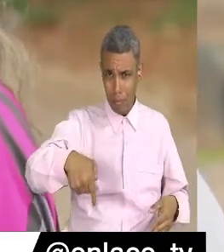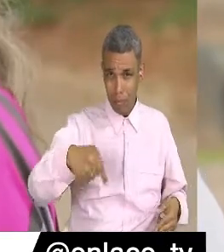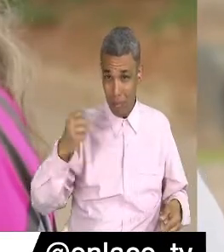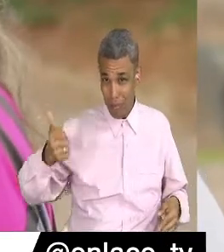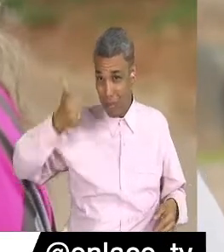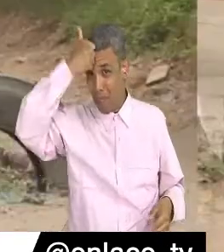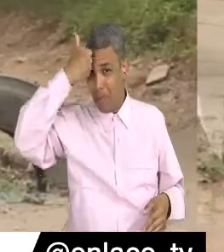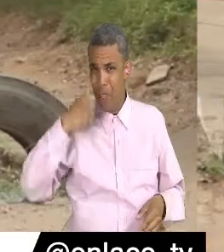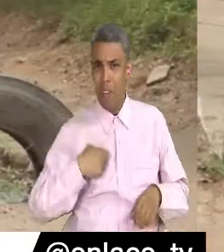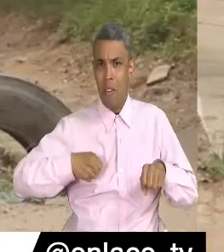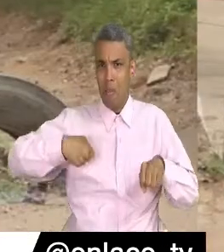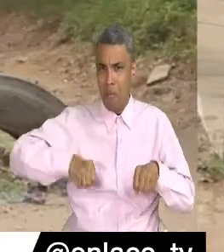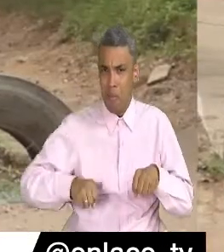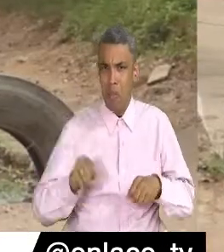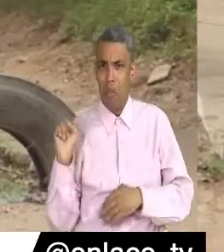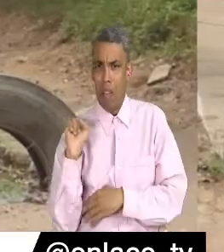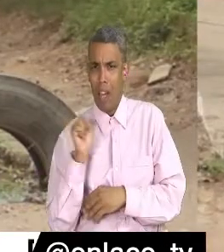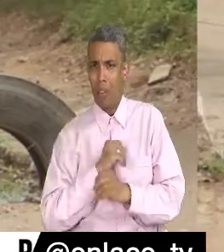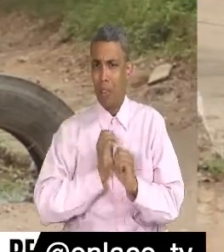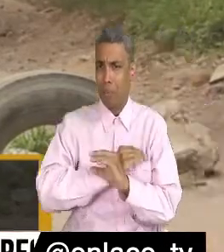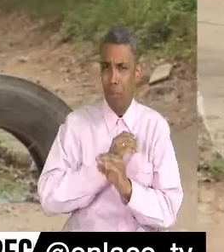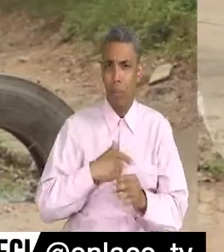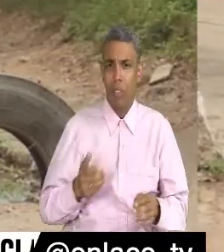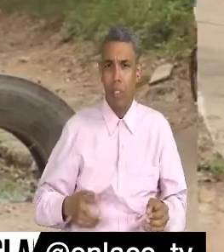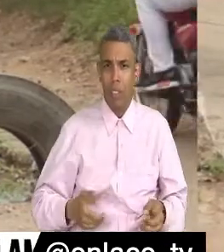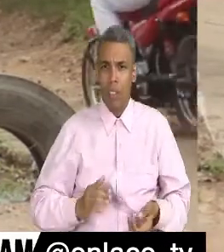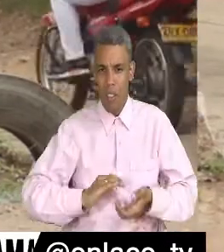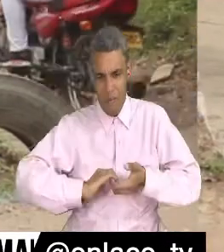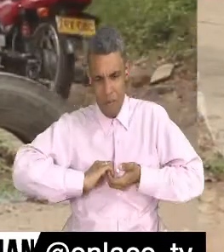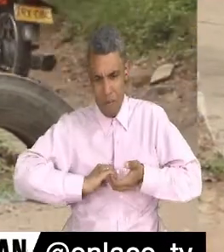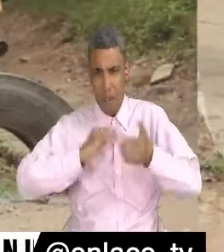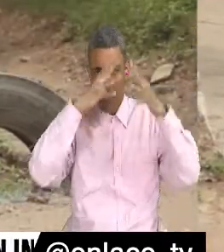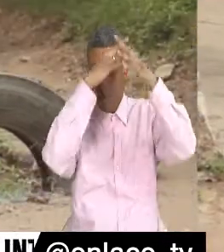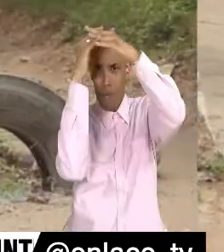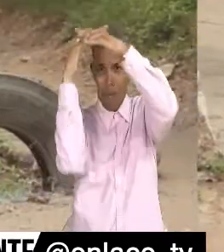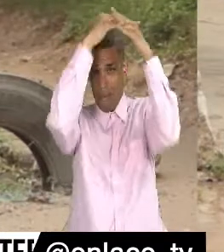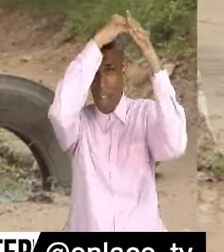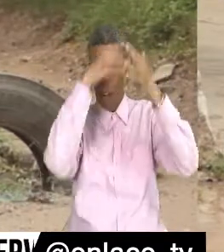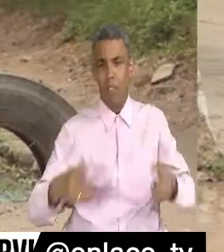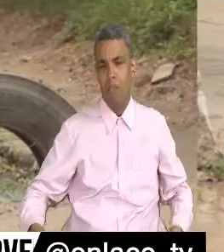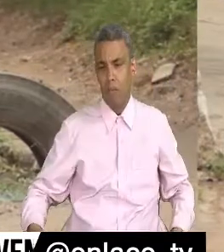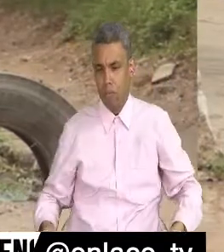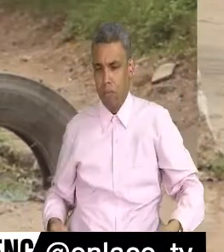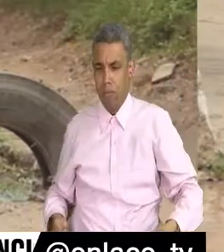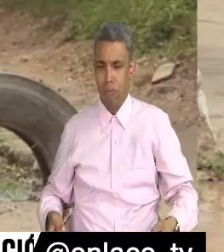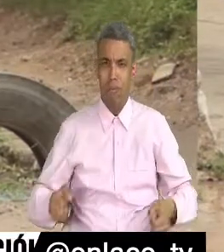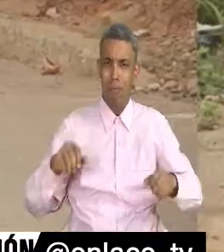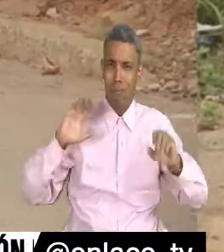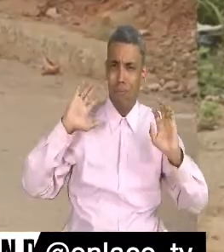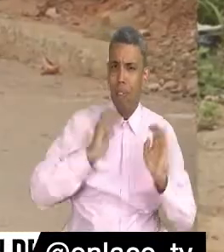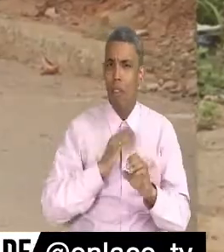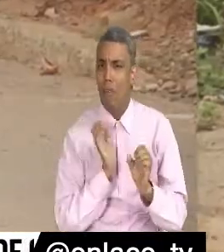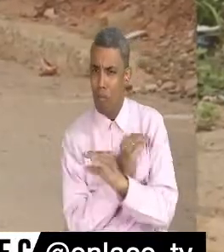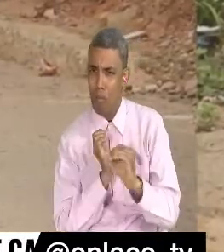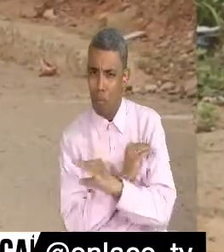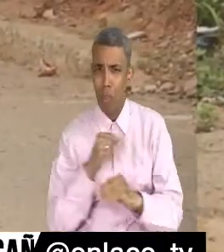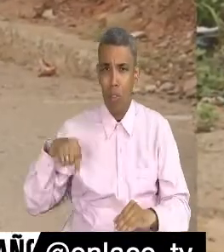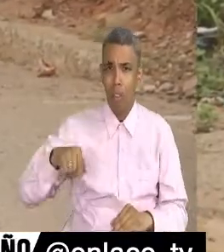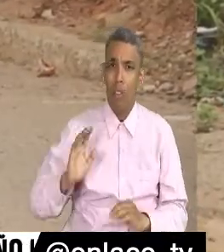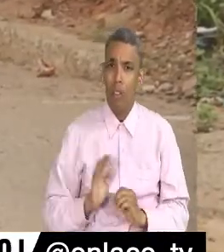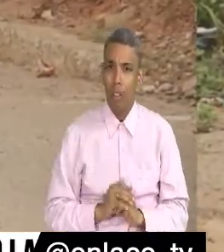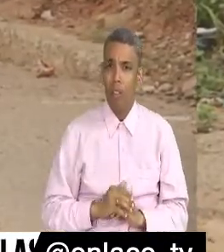de moto, carro, hasta carro pesado, taxis, motos, de toda clase de tráfico. Que dejaron de pasar por el